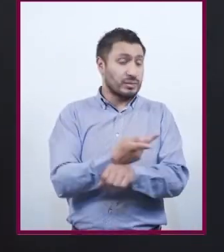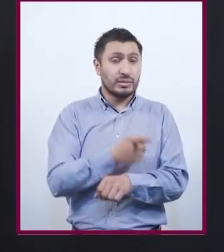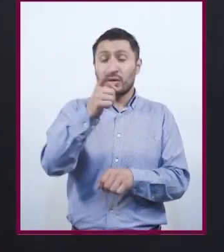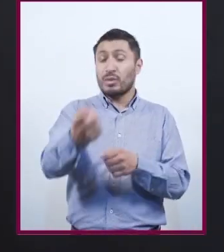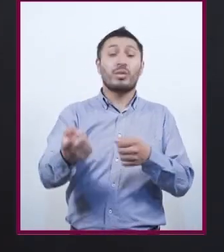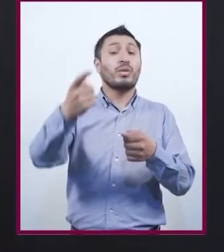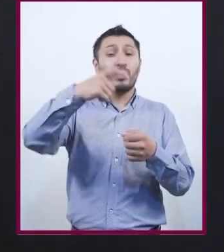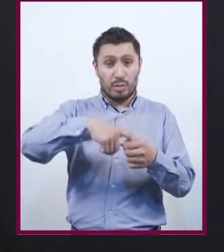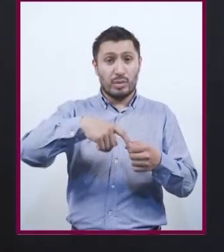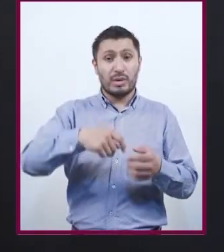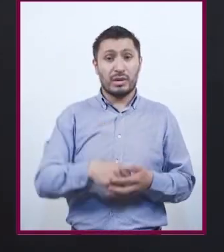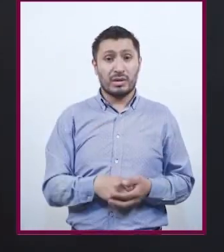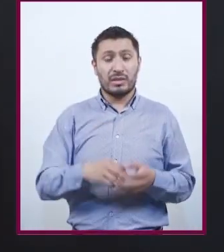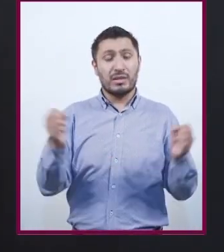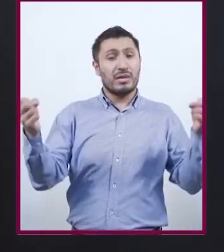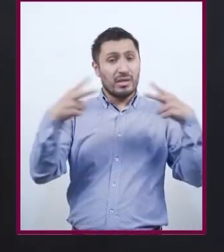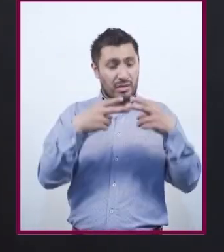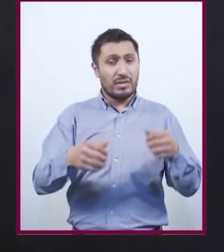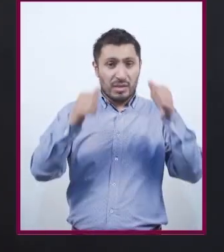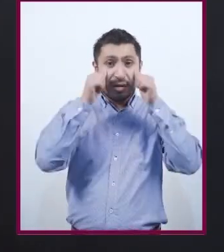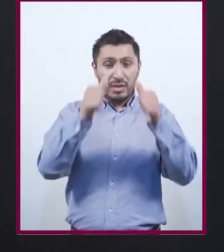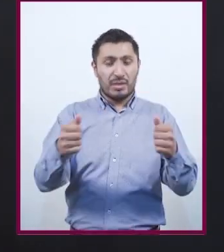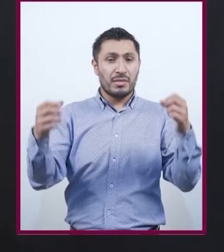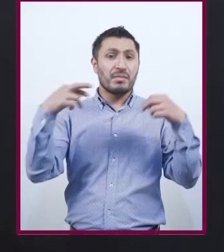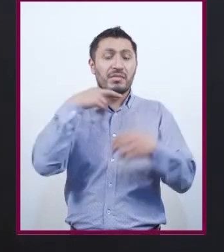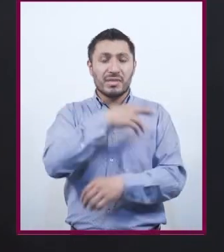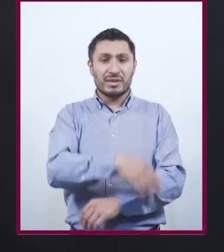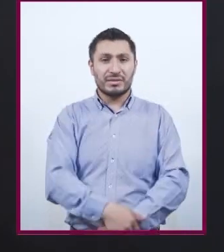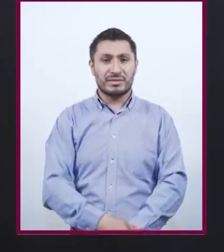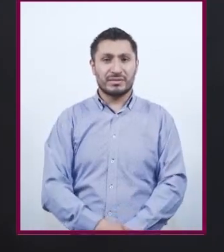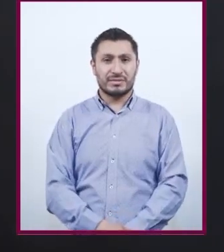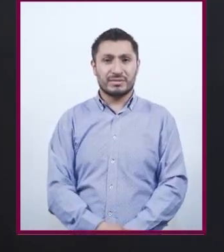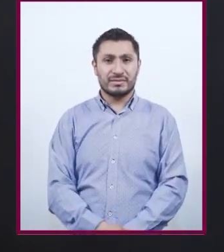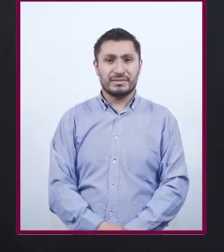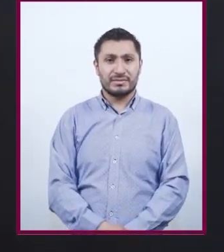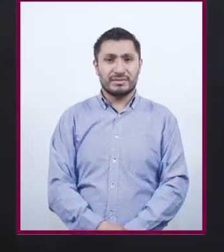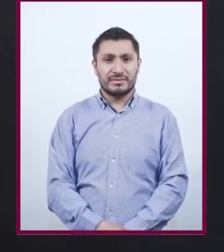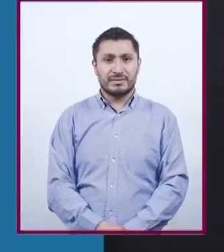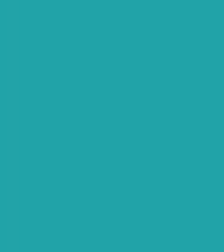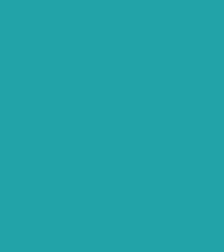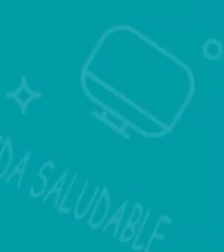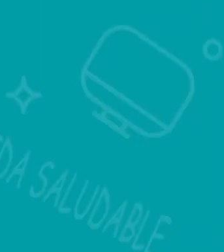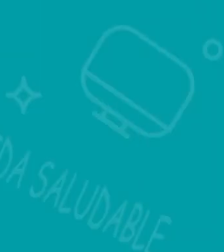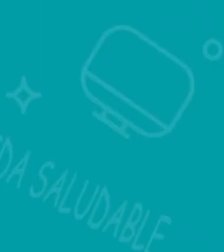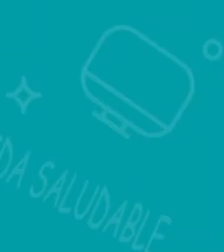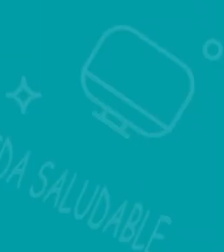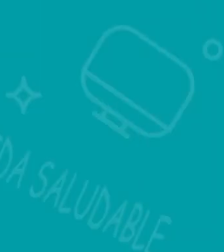El pasado no ha pasado. Conéctate. Nos vemos y escuchamos pronto.